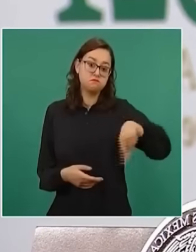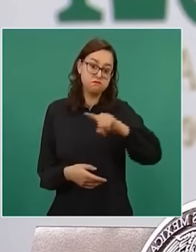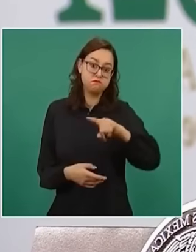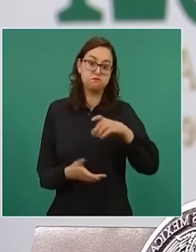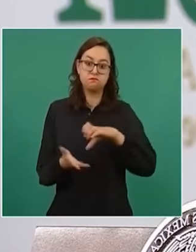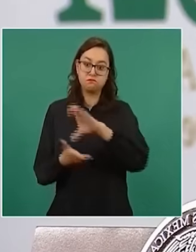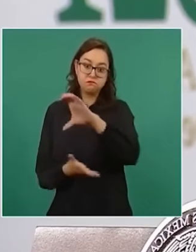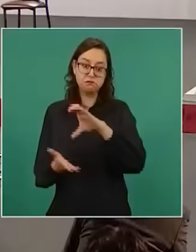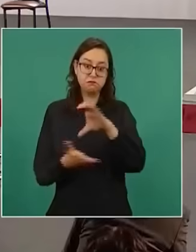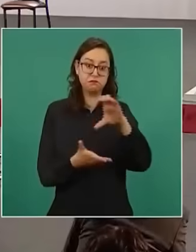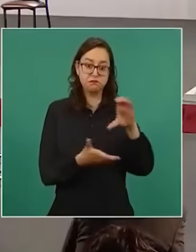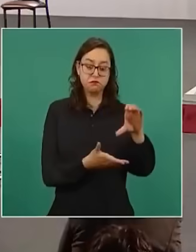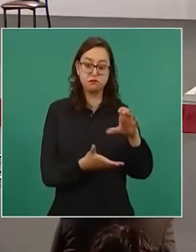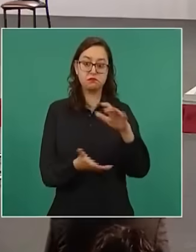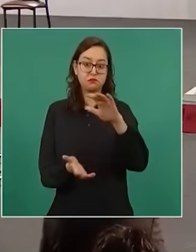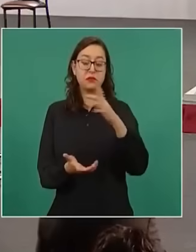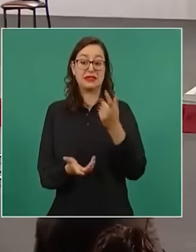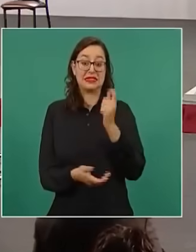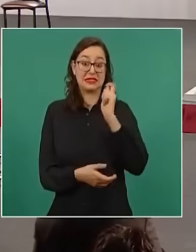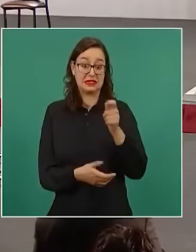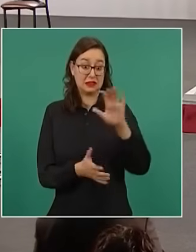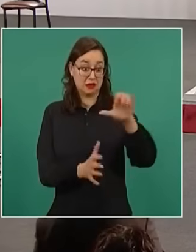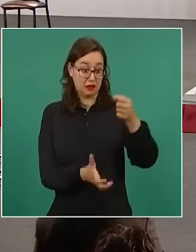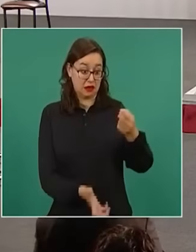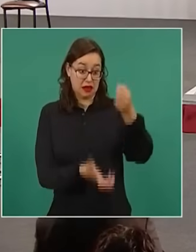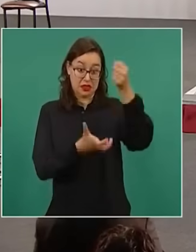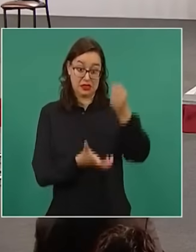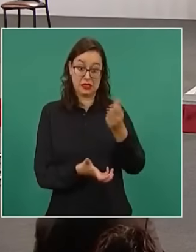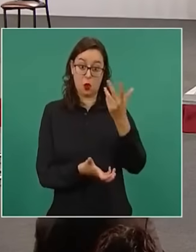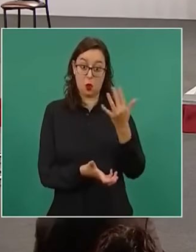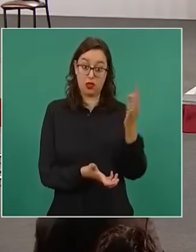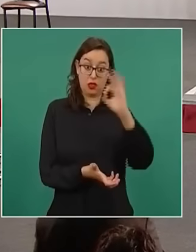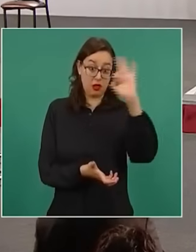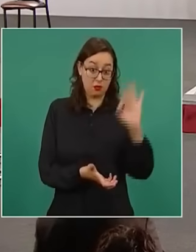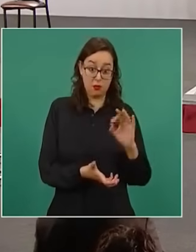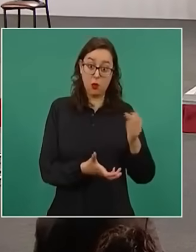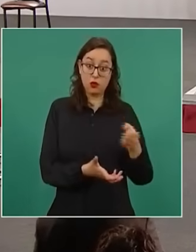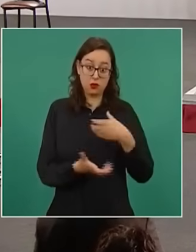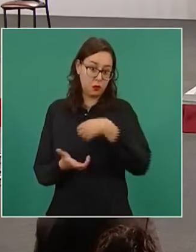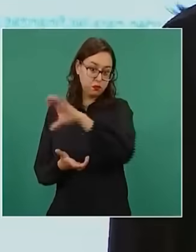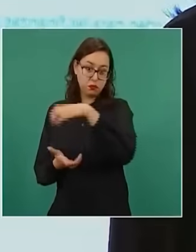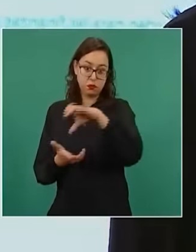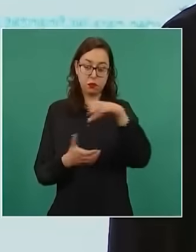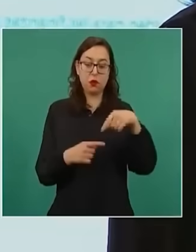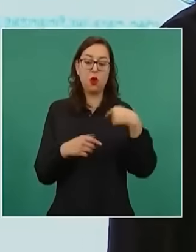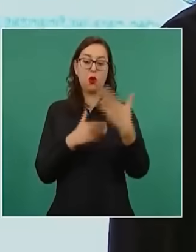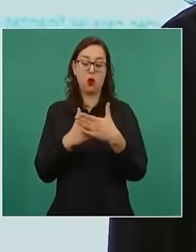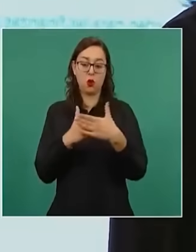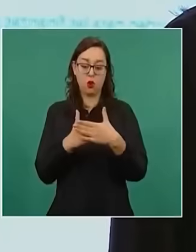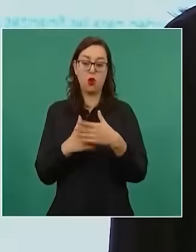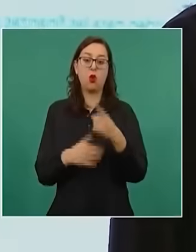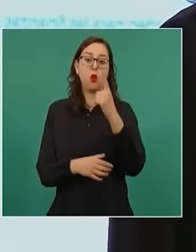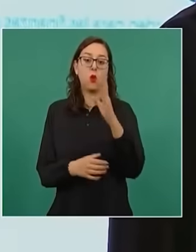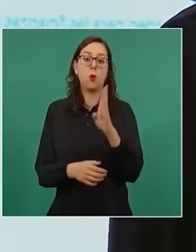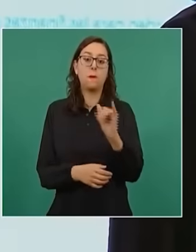de interesante Qué tiene de importante Bueno nada más comentarte que precisamente a Victoria Rodríguez Ceja el pan más que